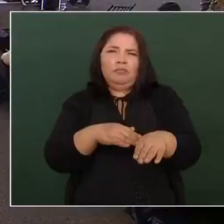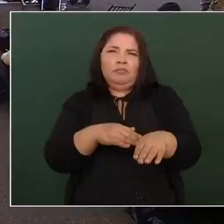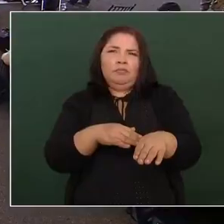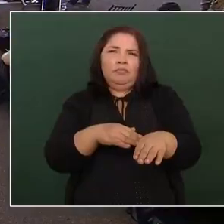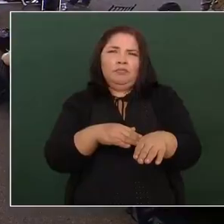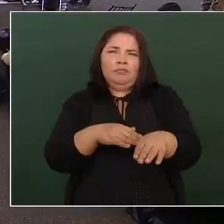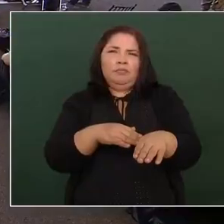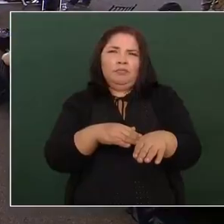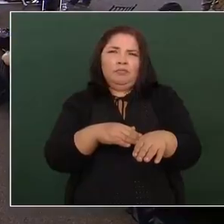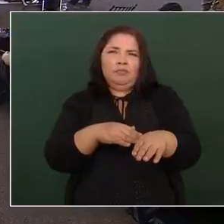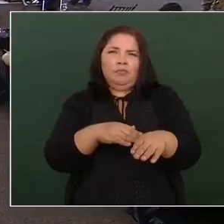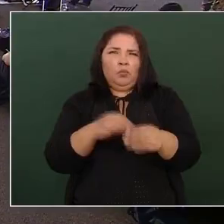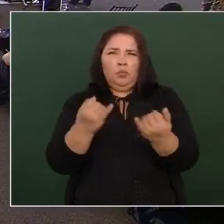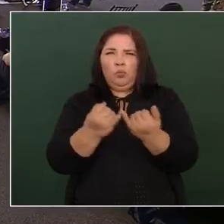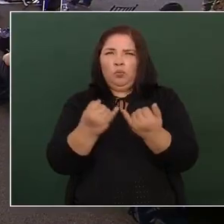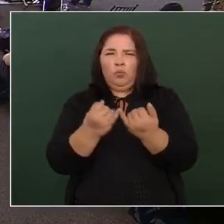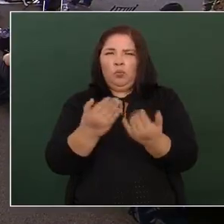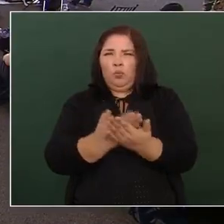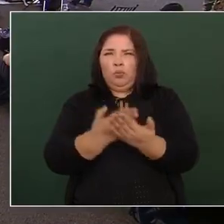como ahora,